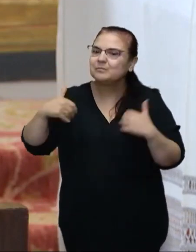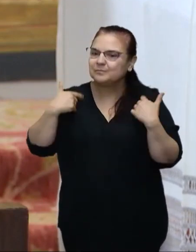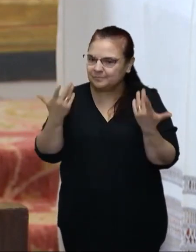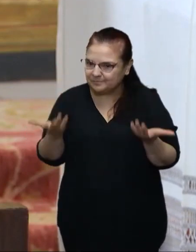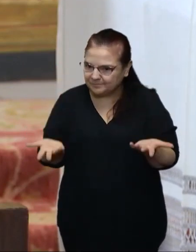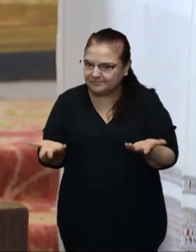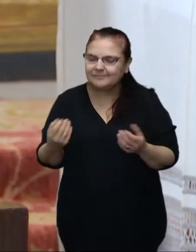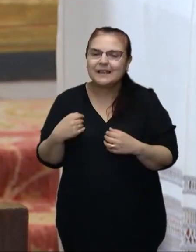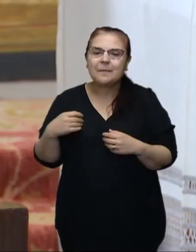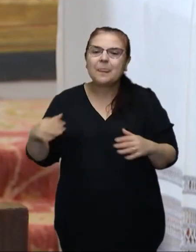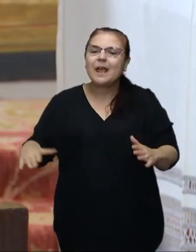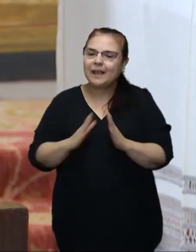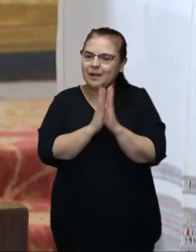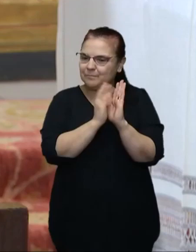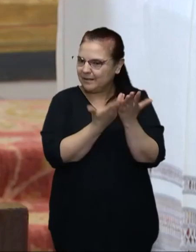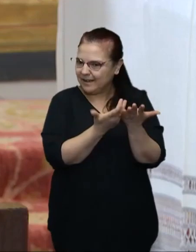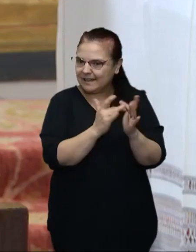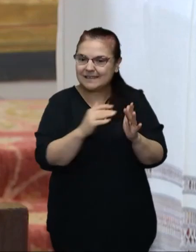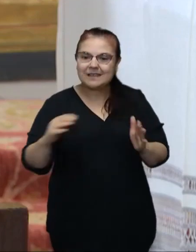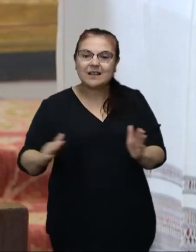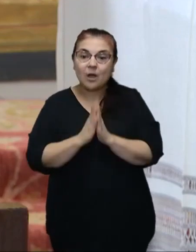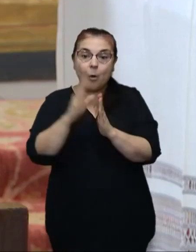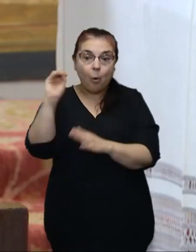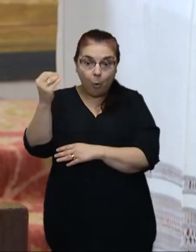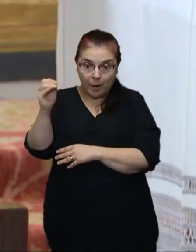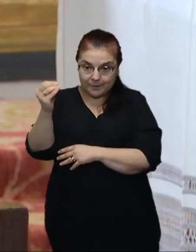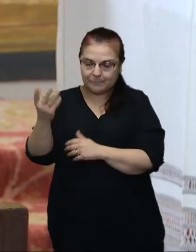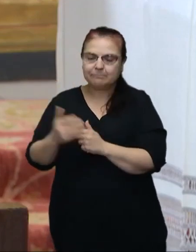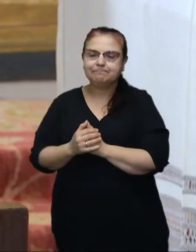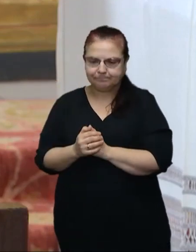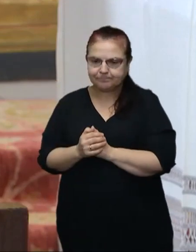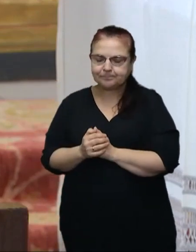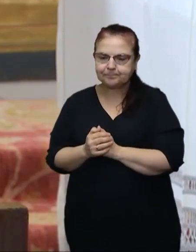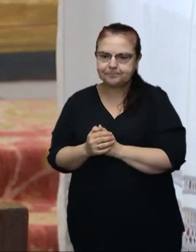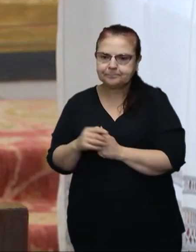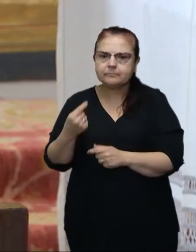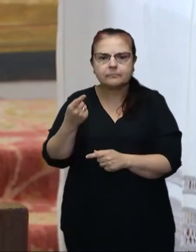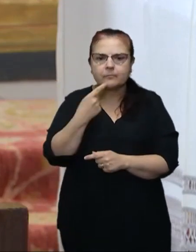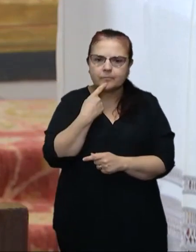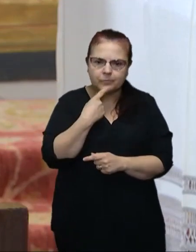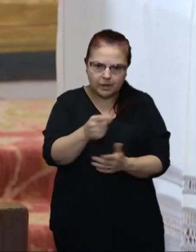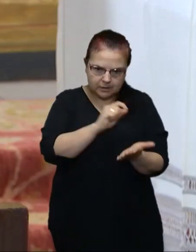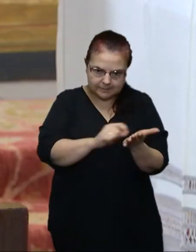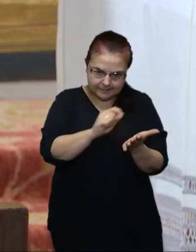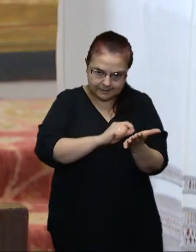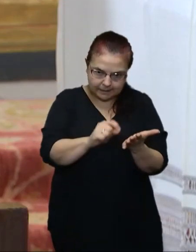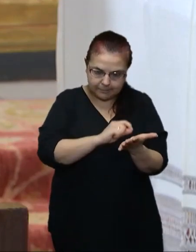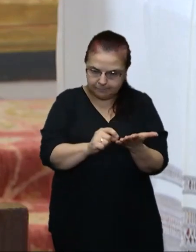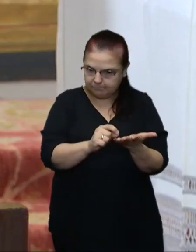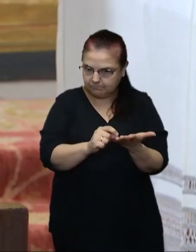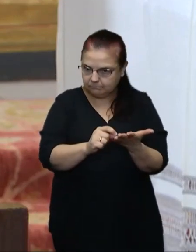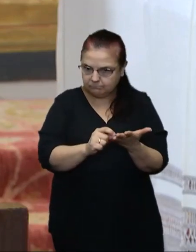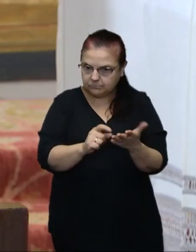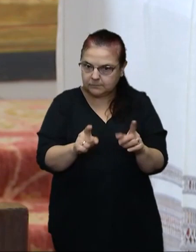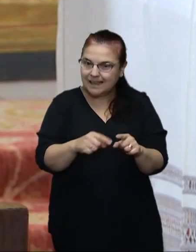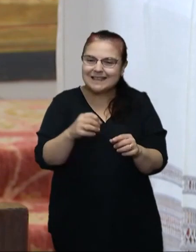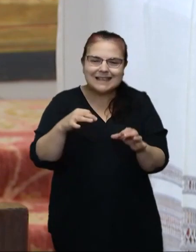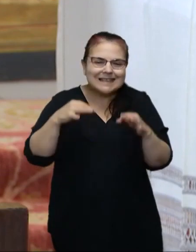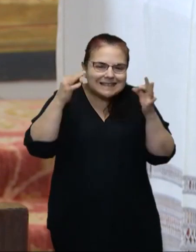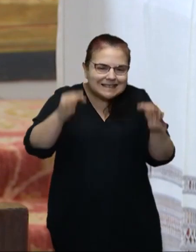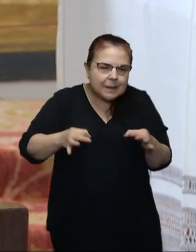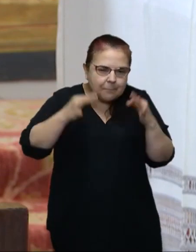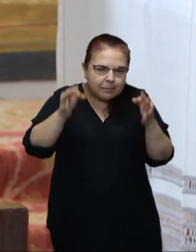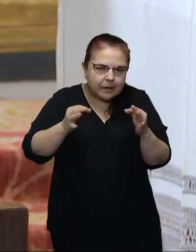El evangelista Juan, cuando nos pone cualquier dato, no lo pone por poner, lo pone siempre con